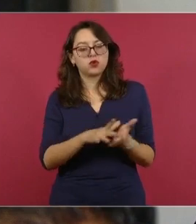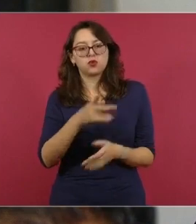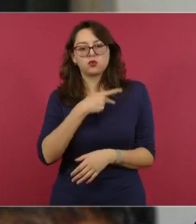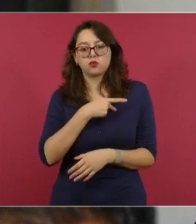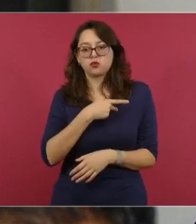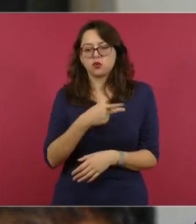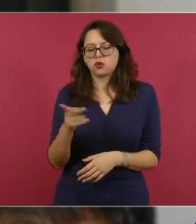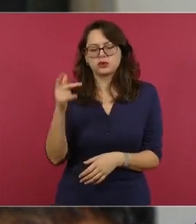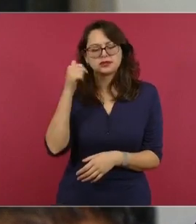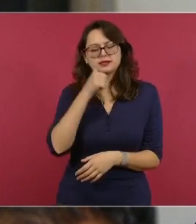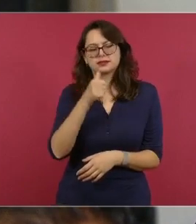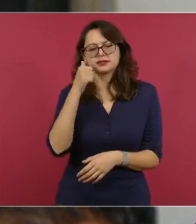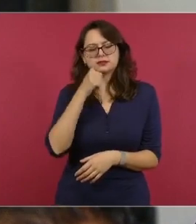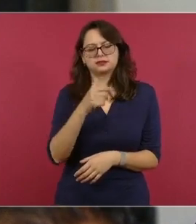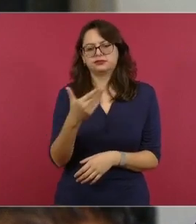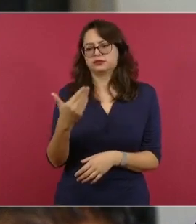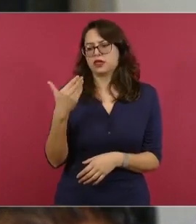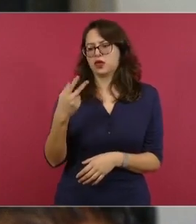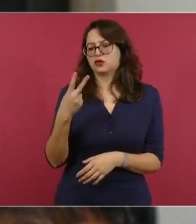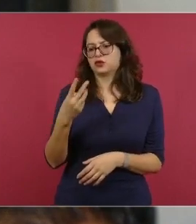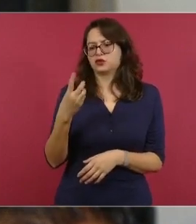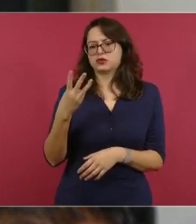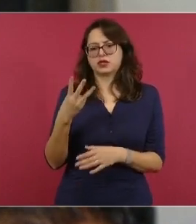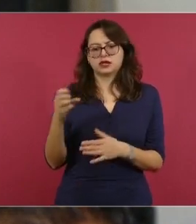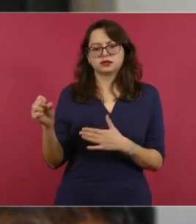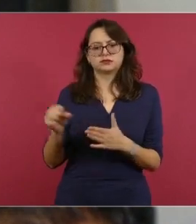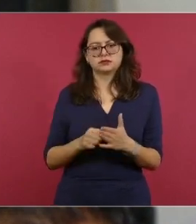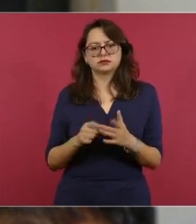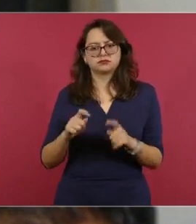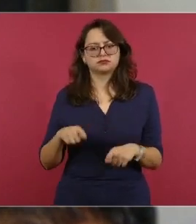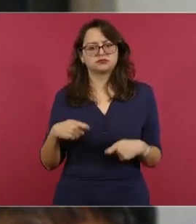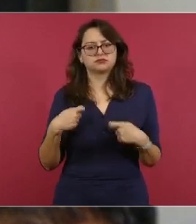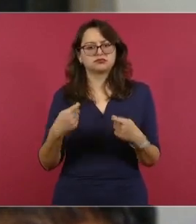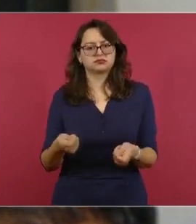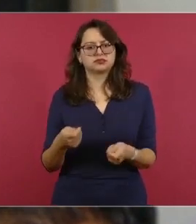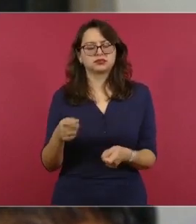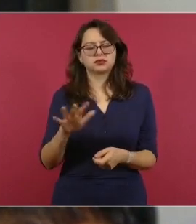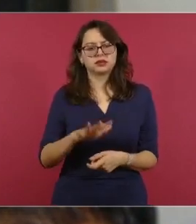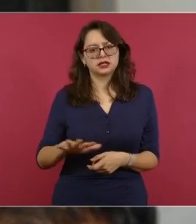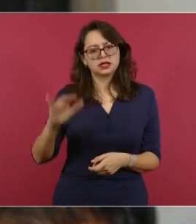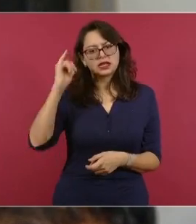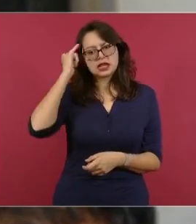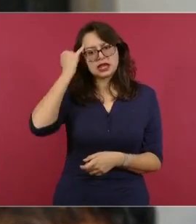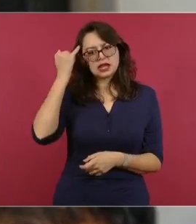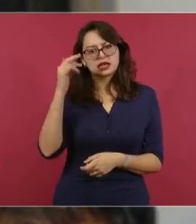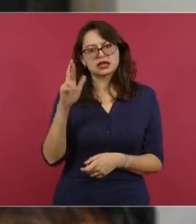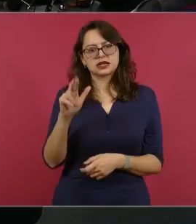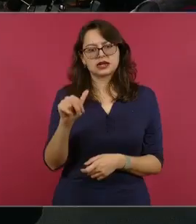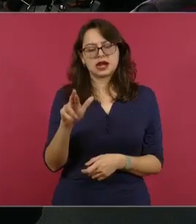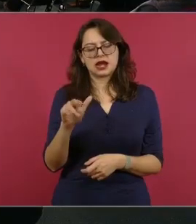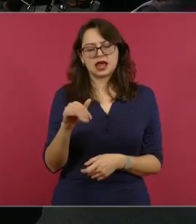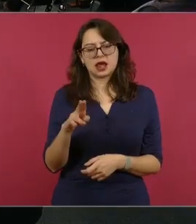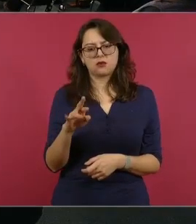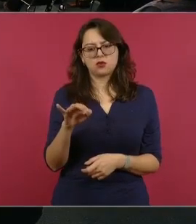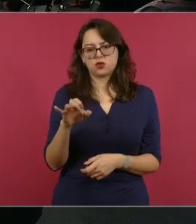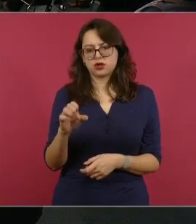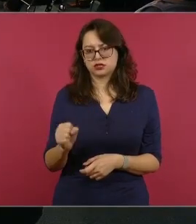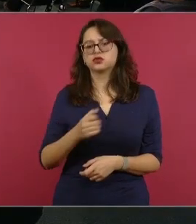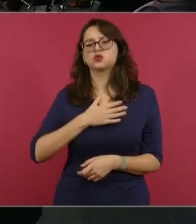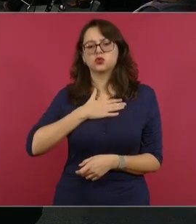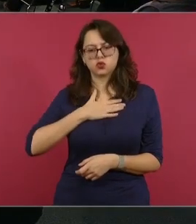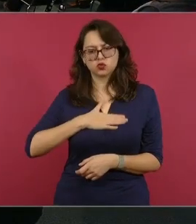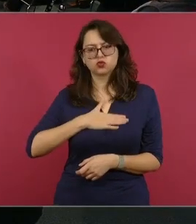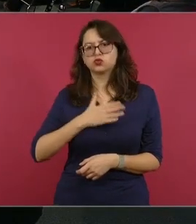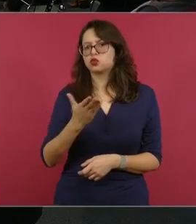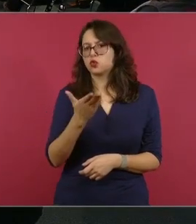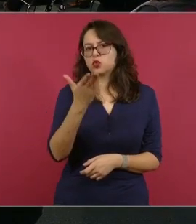Prueba de ello es que hace dos, tres meses pues entregó millones de hectáreas a los rarámuris al norte de México, y yo creo que es una justicia